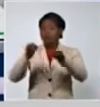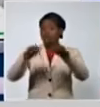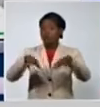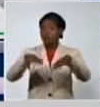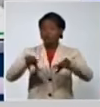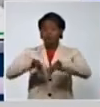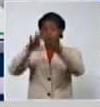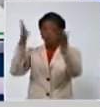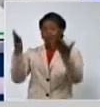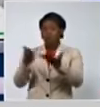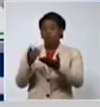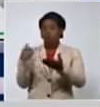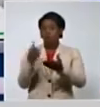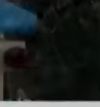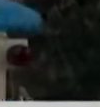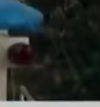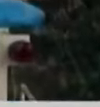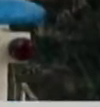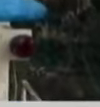mundo, vamos a una pausa.